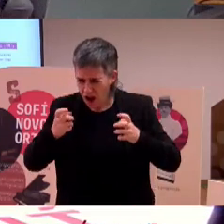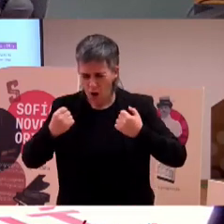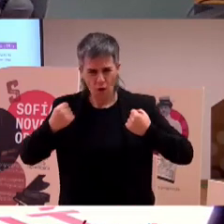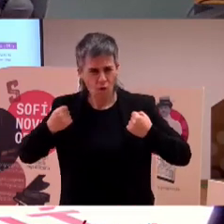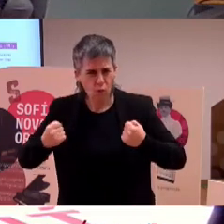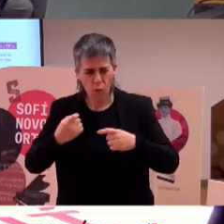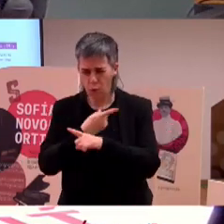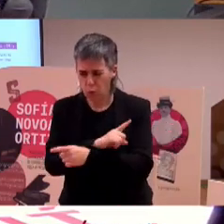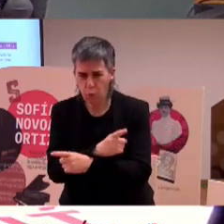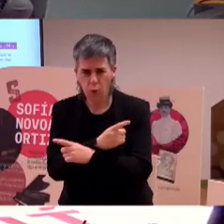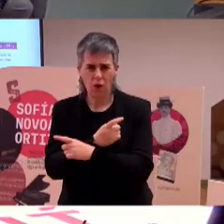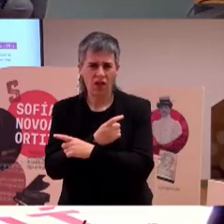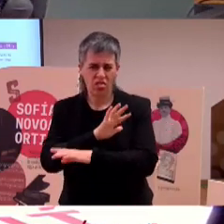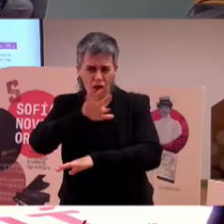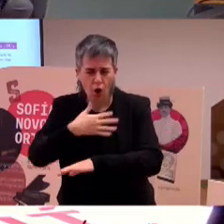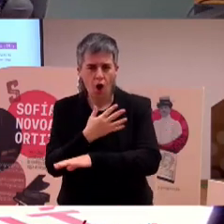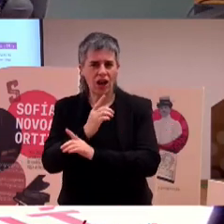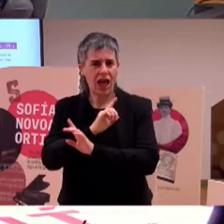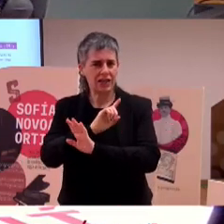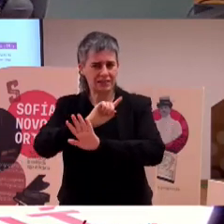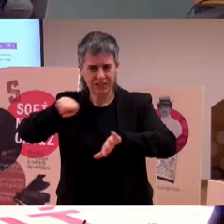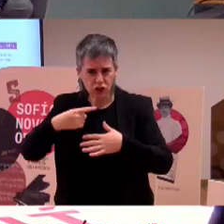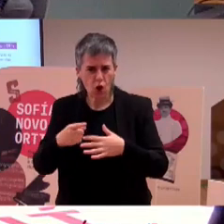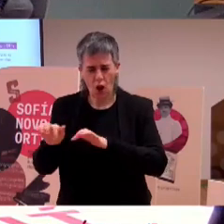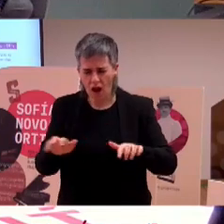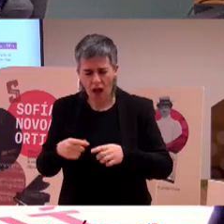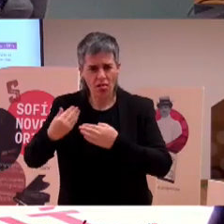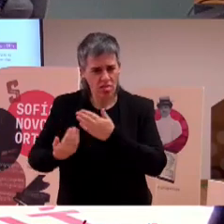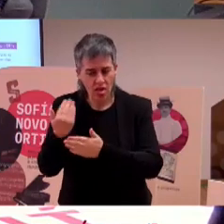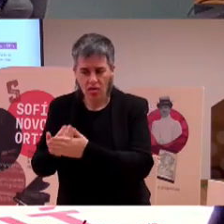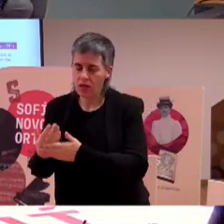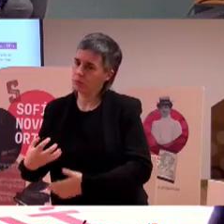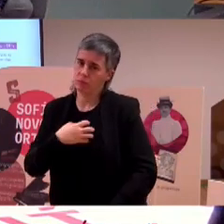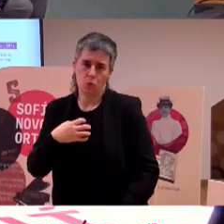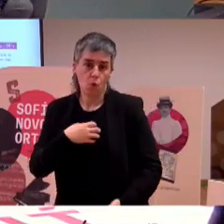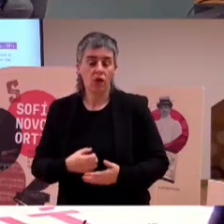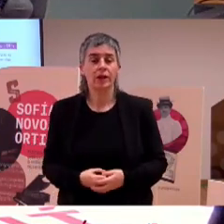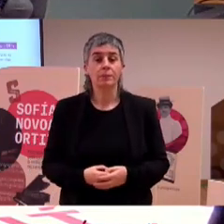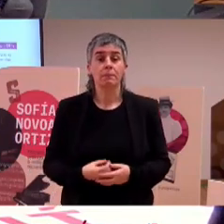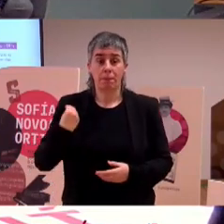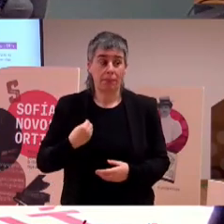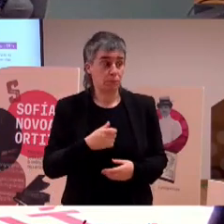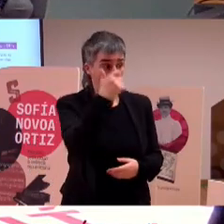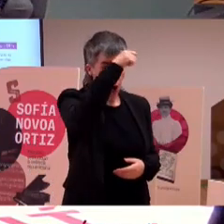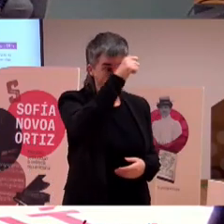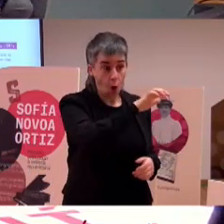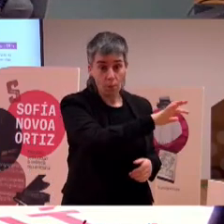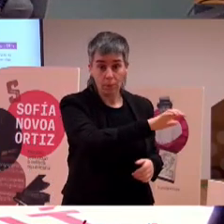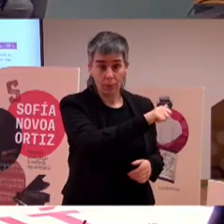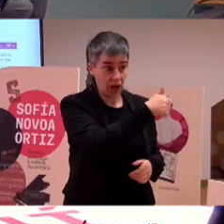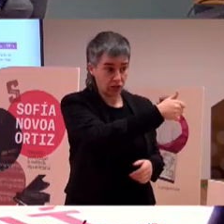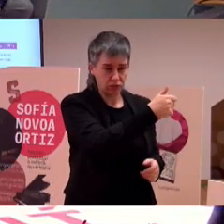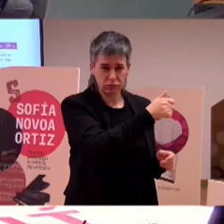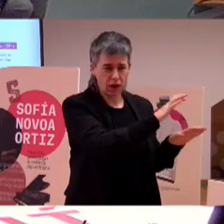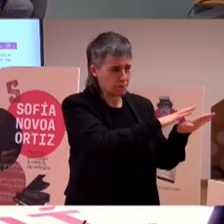suponen 5 o 6 horas de piano diarias. La prueba es que al lado de tanto gran pianista hombre no se encuentra a casi ninguna